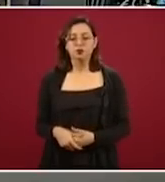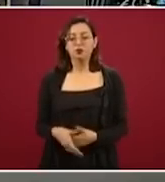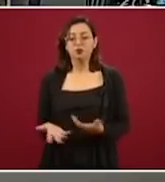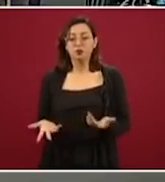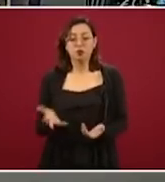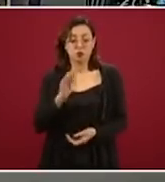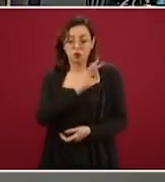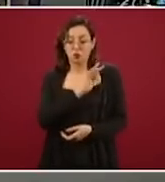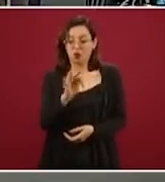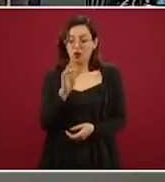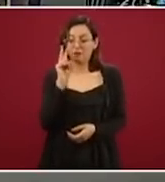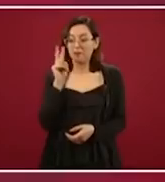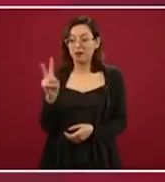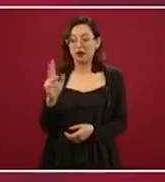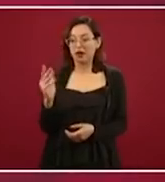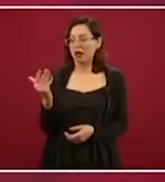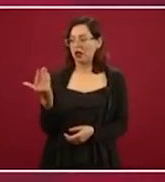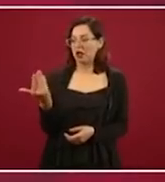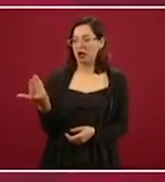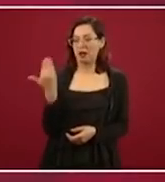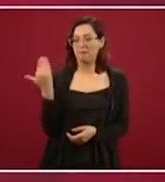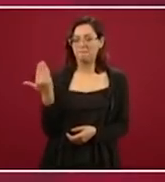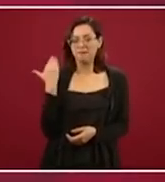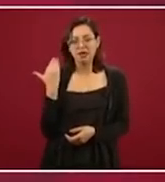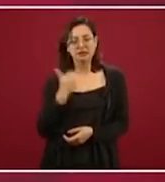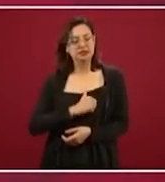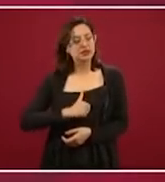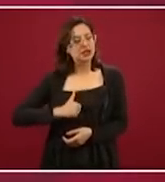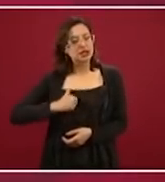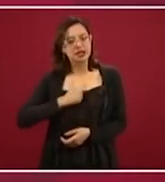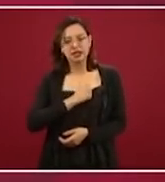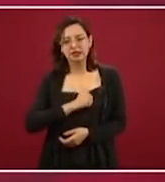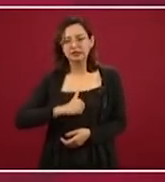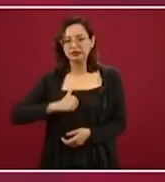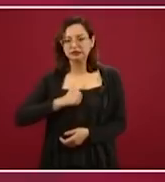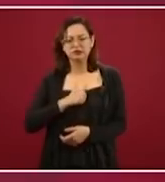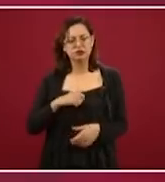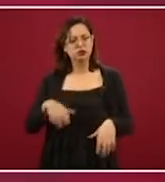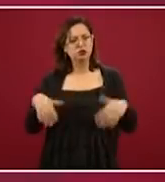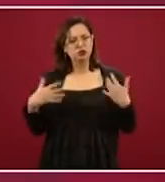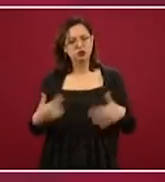acontecimientos, hechos lamentables, que nos dolieron mucho.